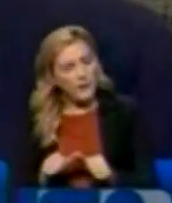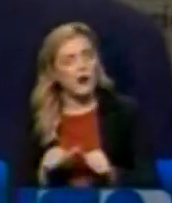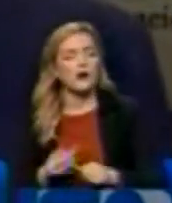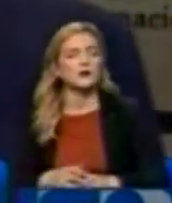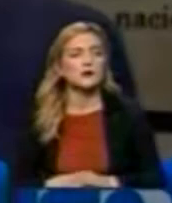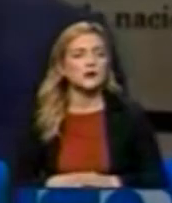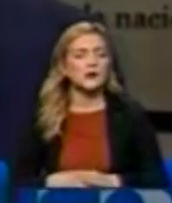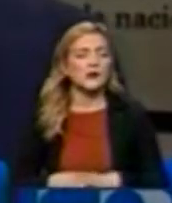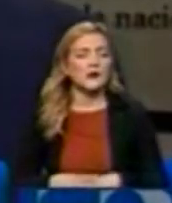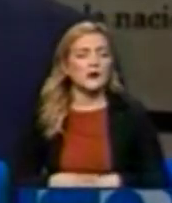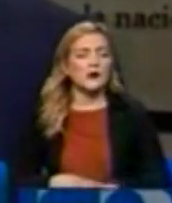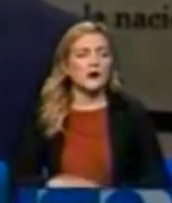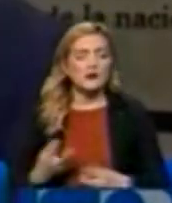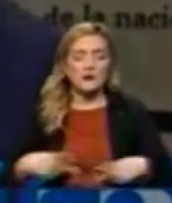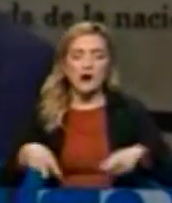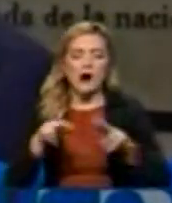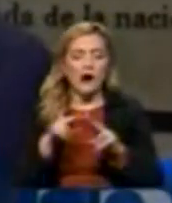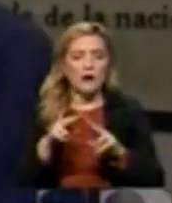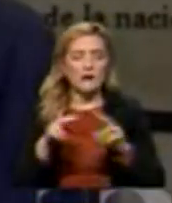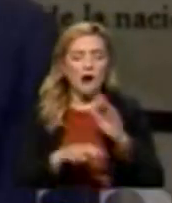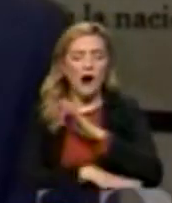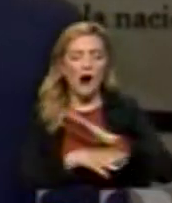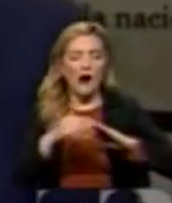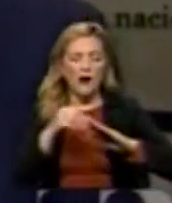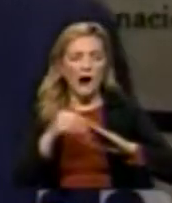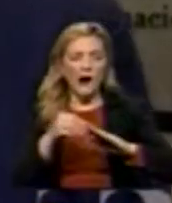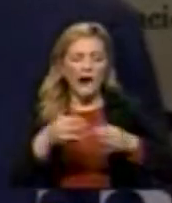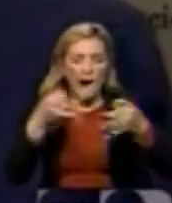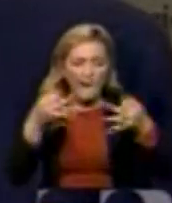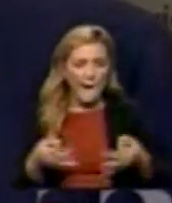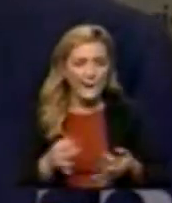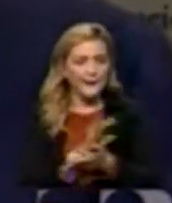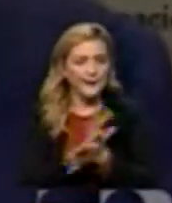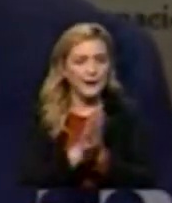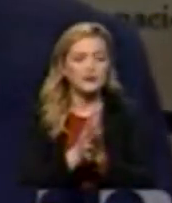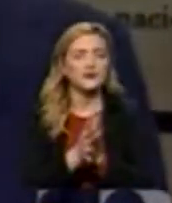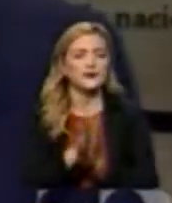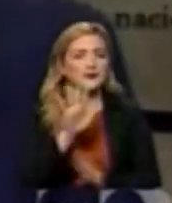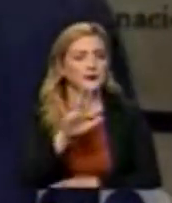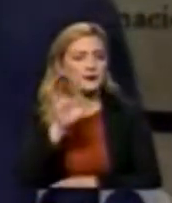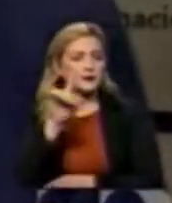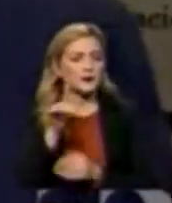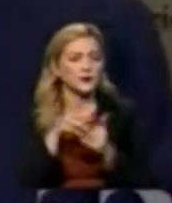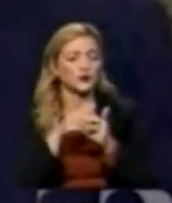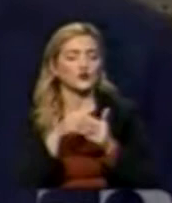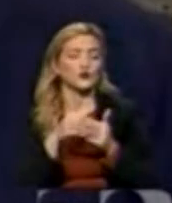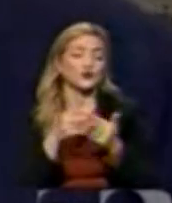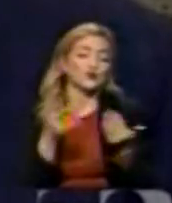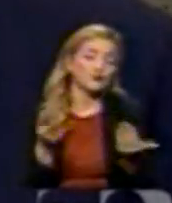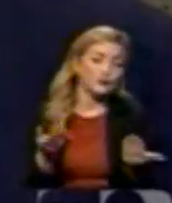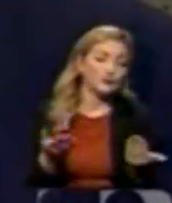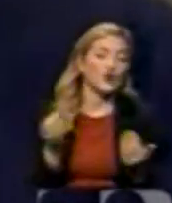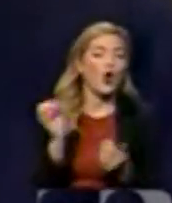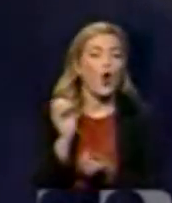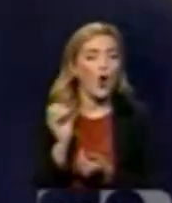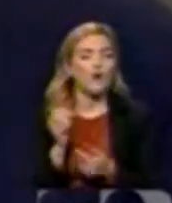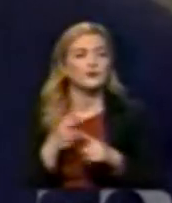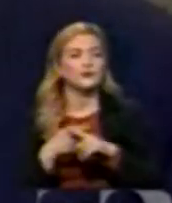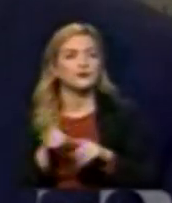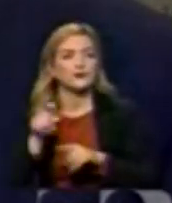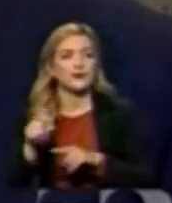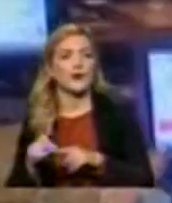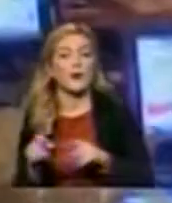cumple el valor del precio del petróleo que está establecido algo más de 51 dólares o otras condiciones, debe haber un